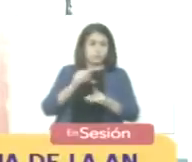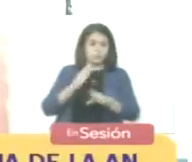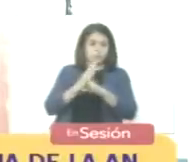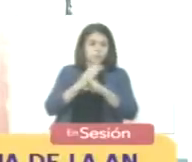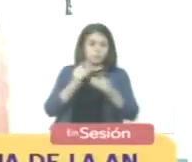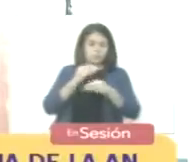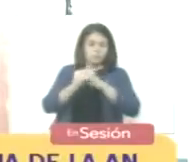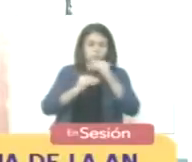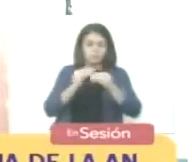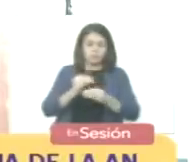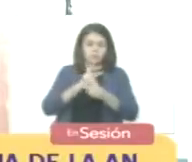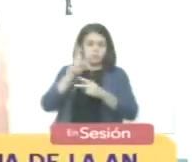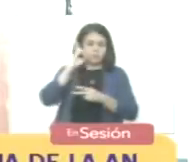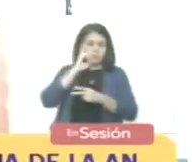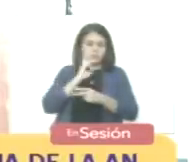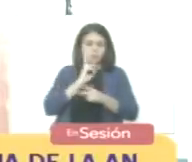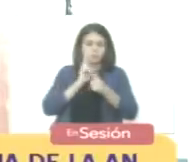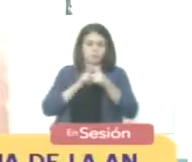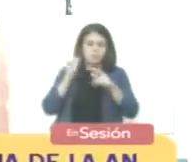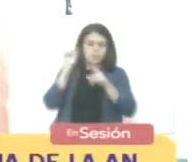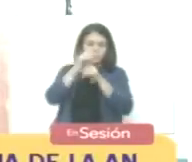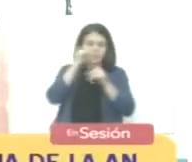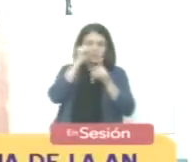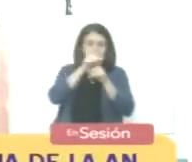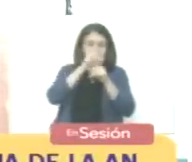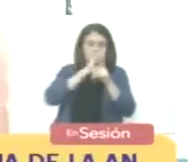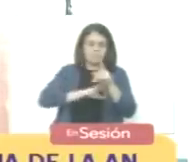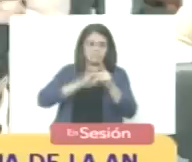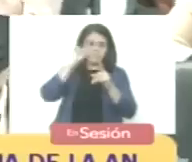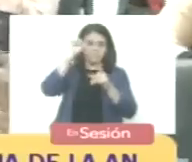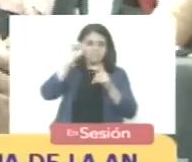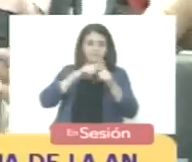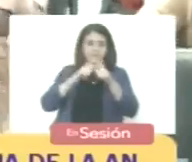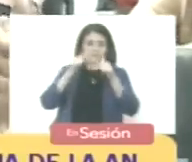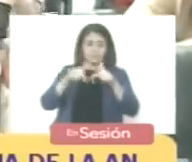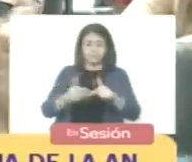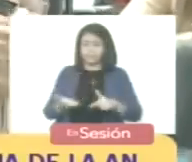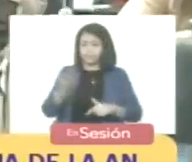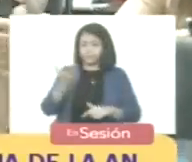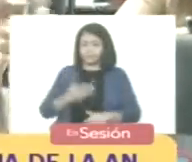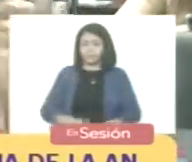un luchador bolivariano, como un luchador socialista en esencia.